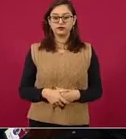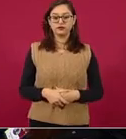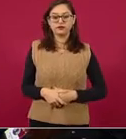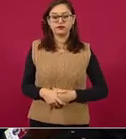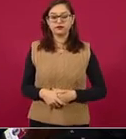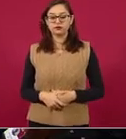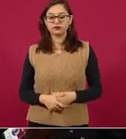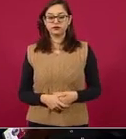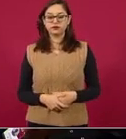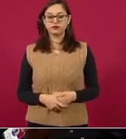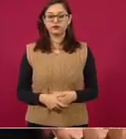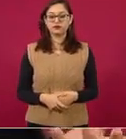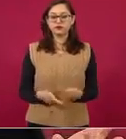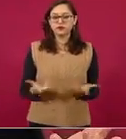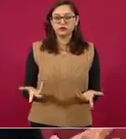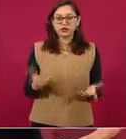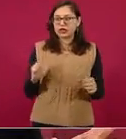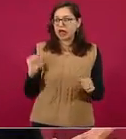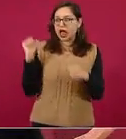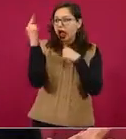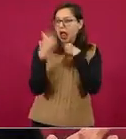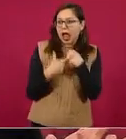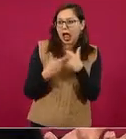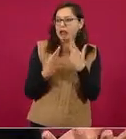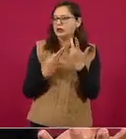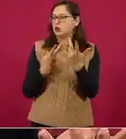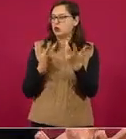¿Qué inventaron?